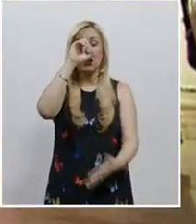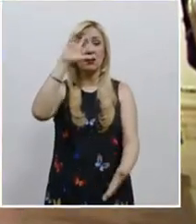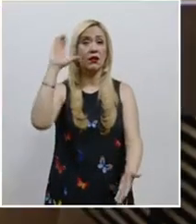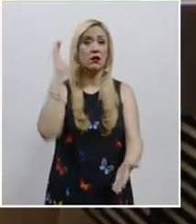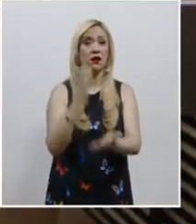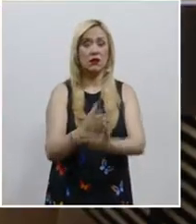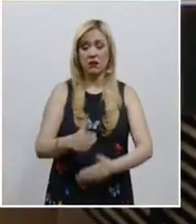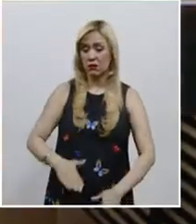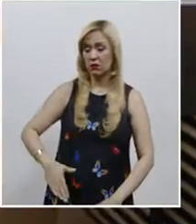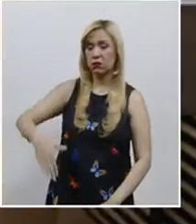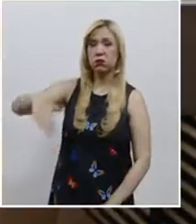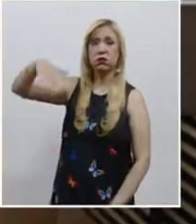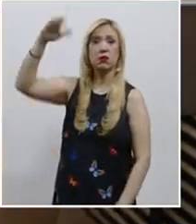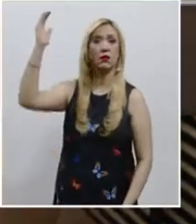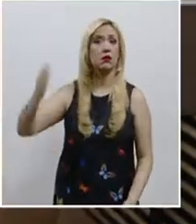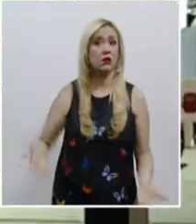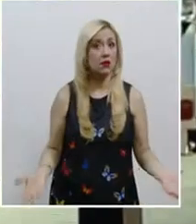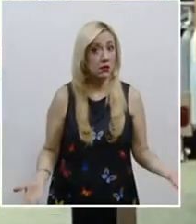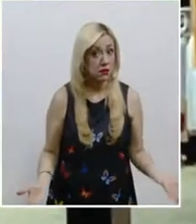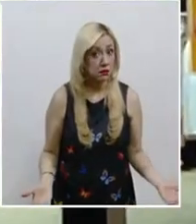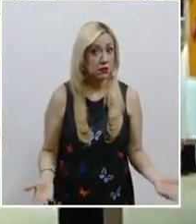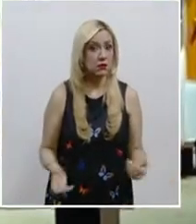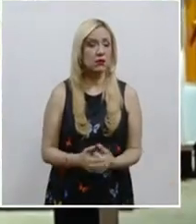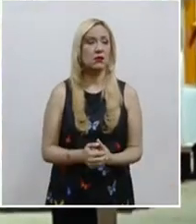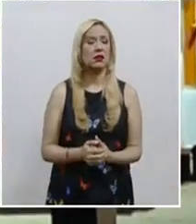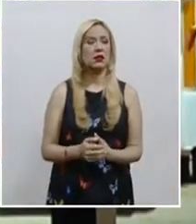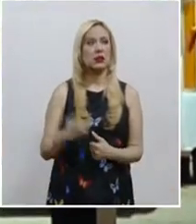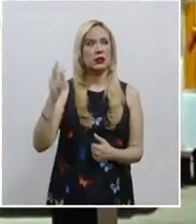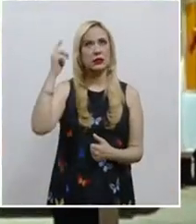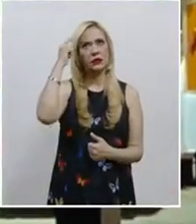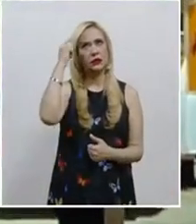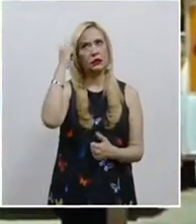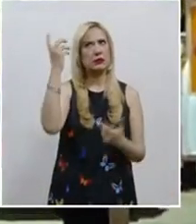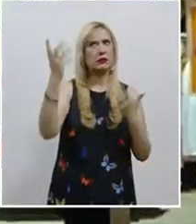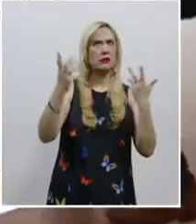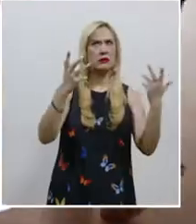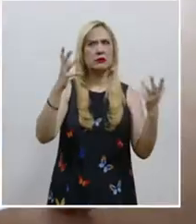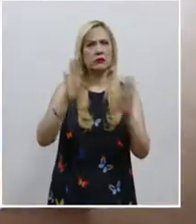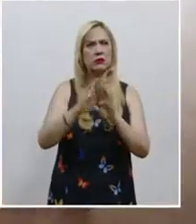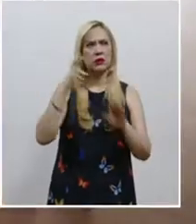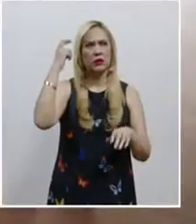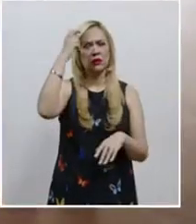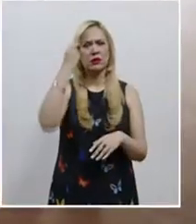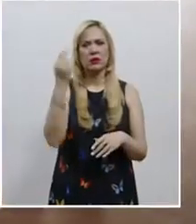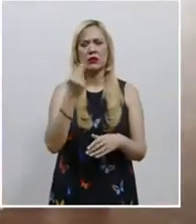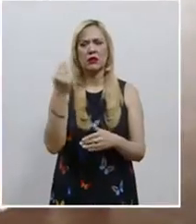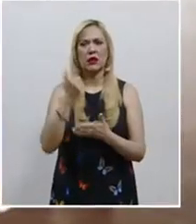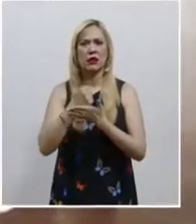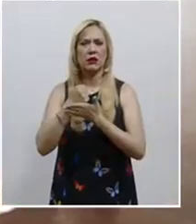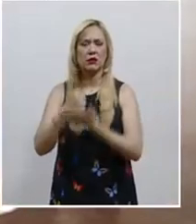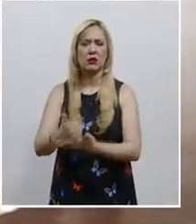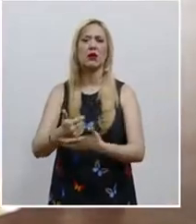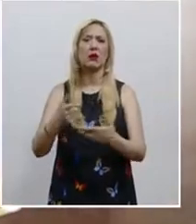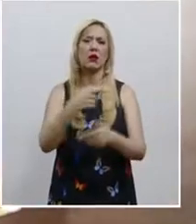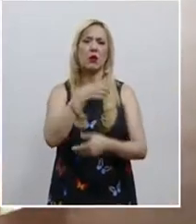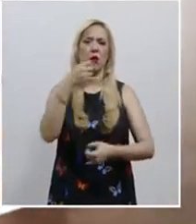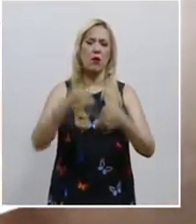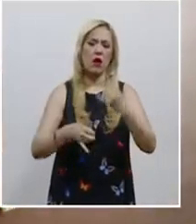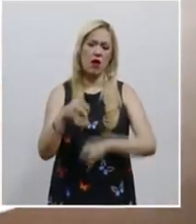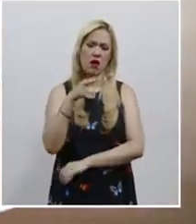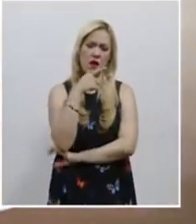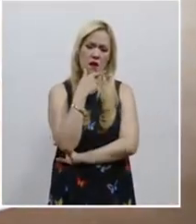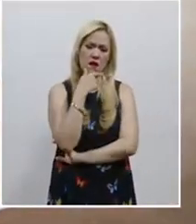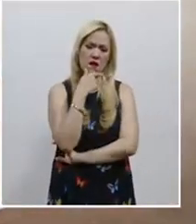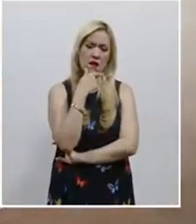en su bienestar y desarrollo emocional y psicológico. Indicó que en estos casos, la persona juzgadora debe valorar si el riesgo es serio y